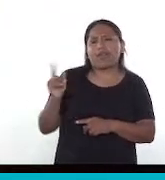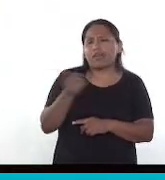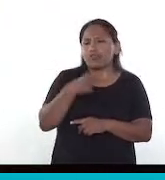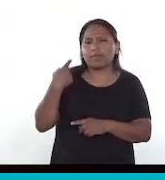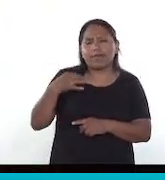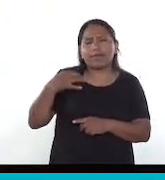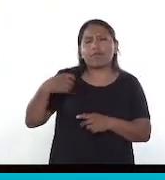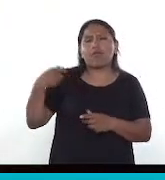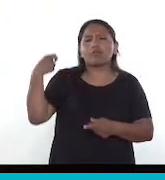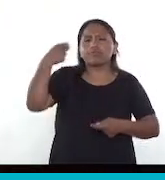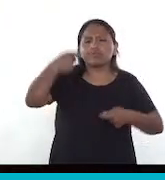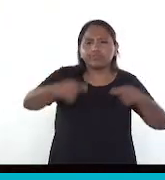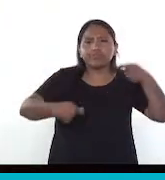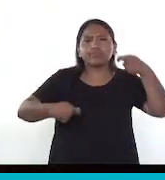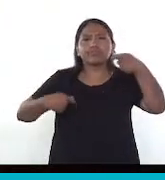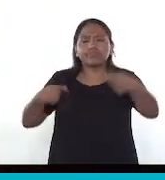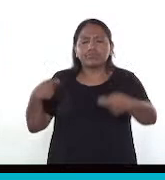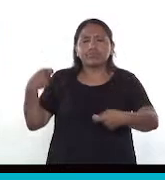que suene